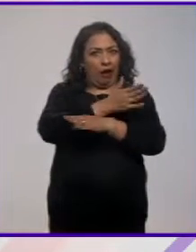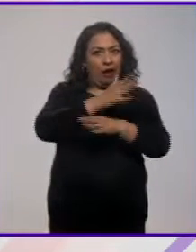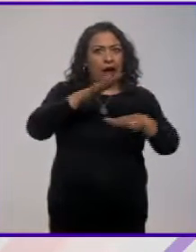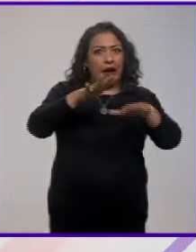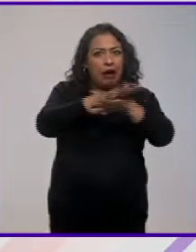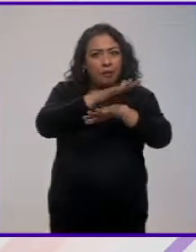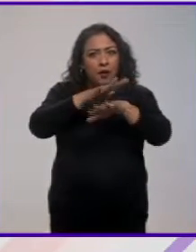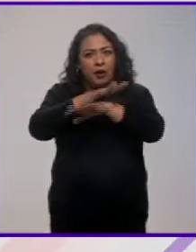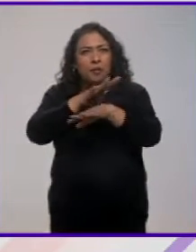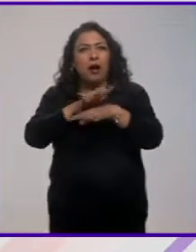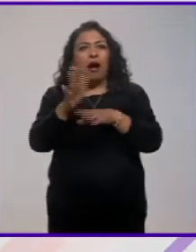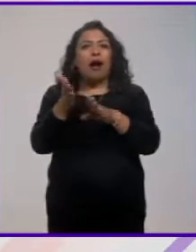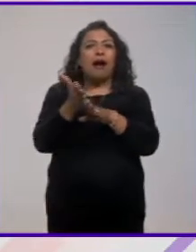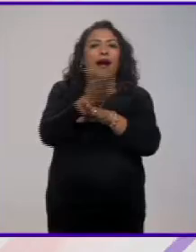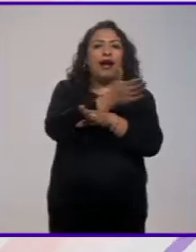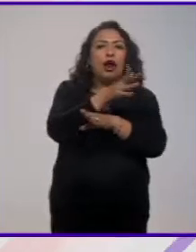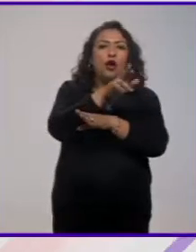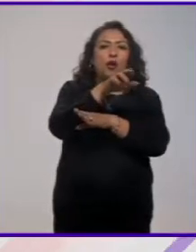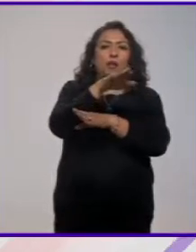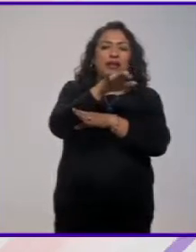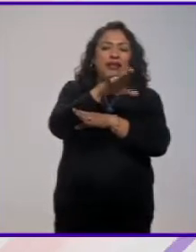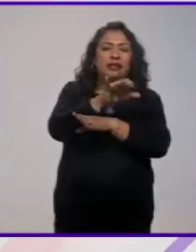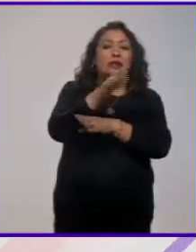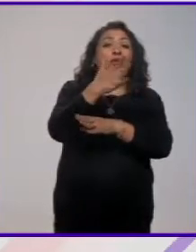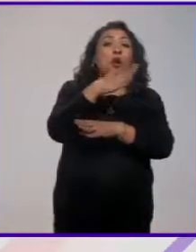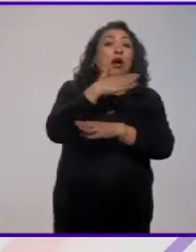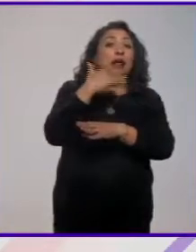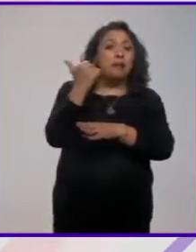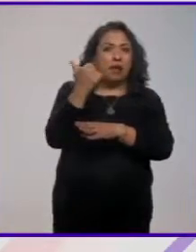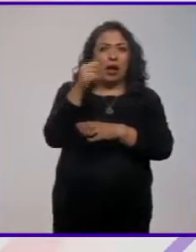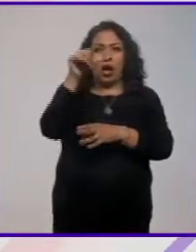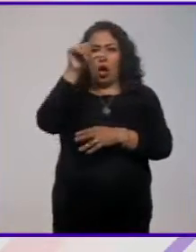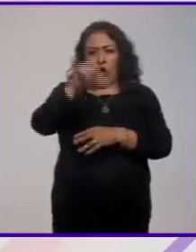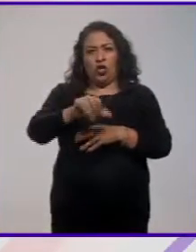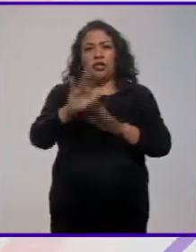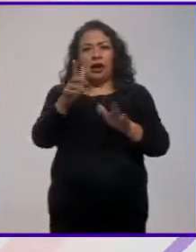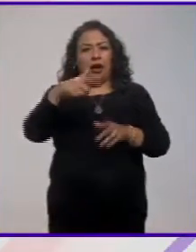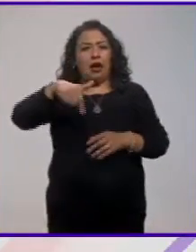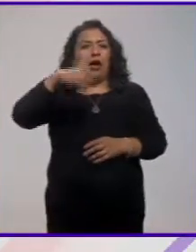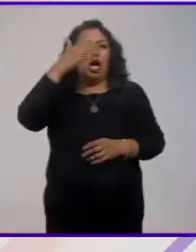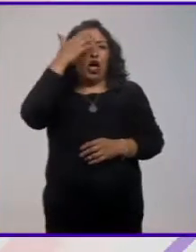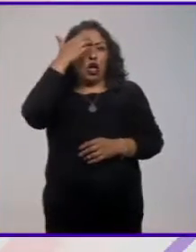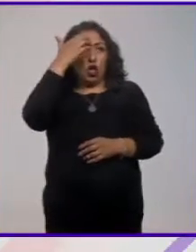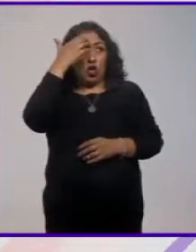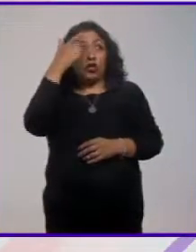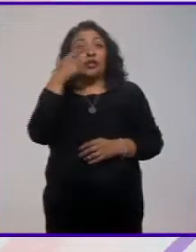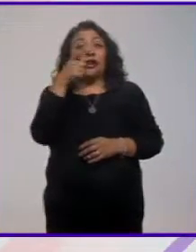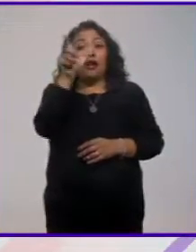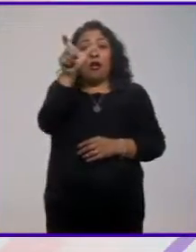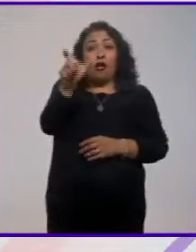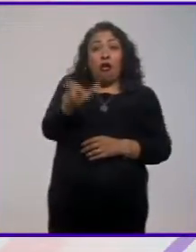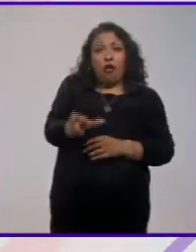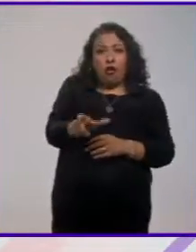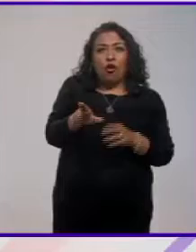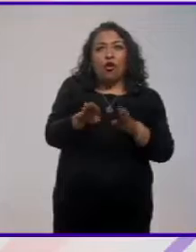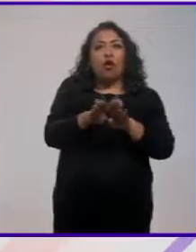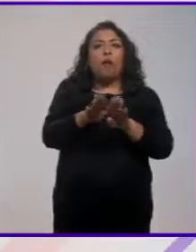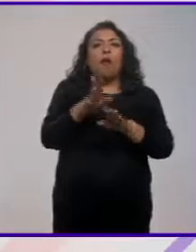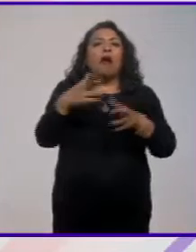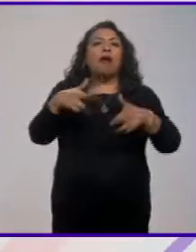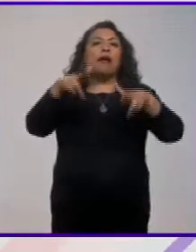ese punto previo al romanticismo alemán, que lo hizo como hoy lo conocemos, y es la forma en la que